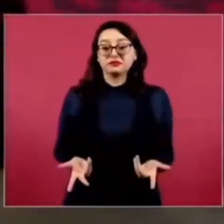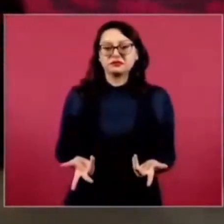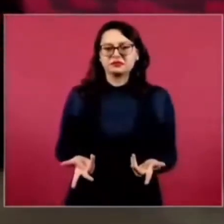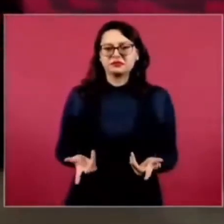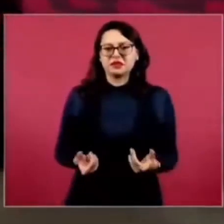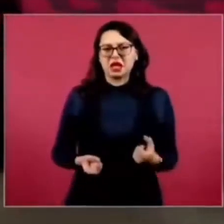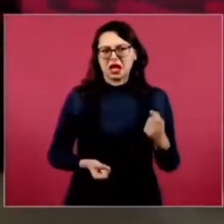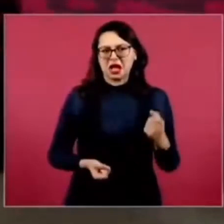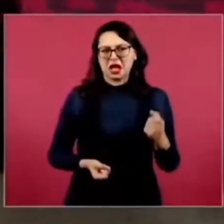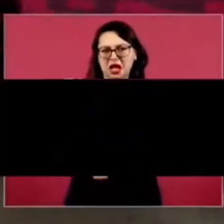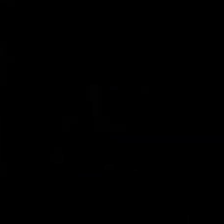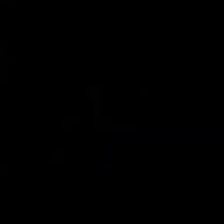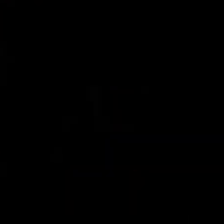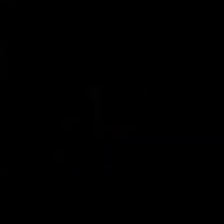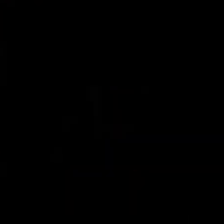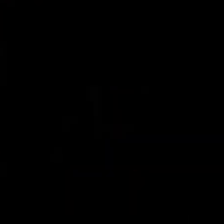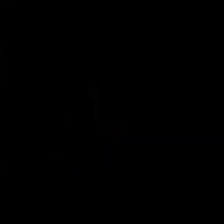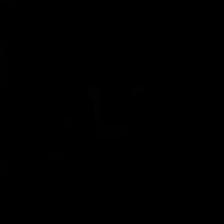fronteras, los